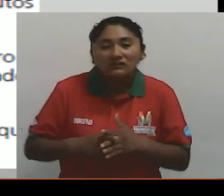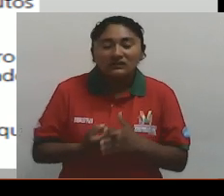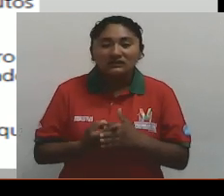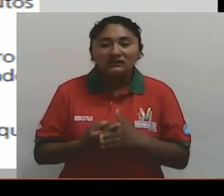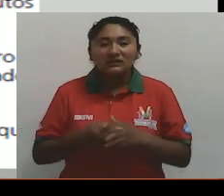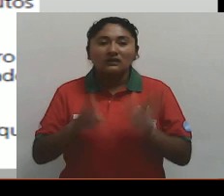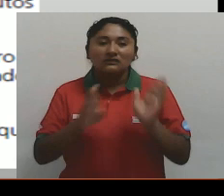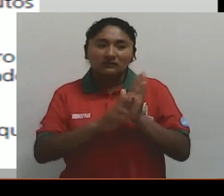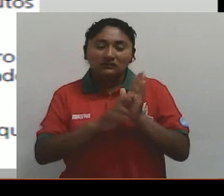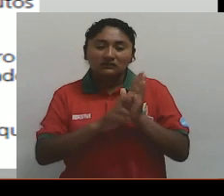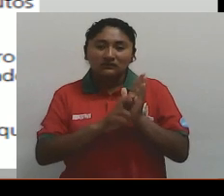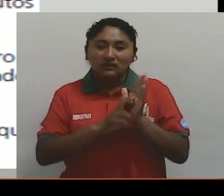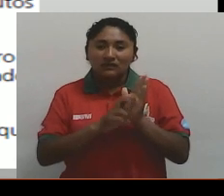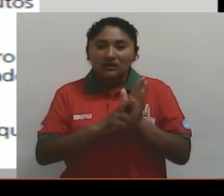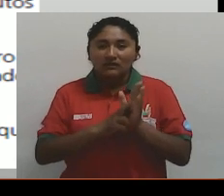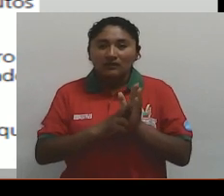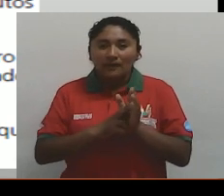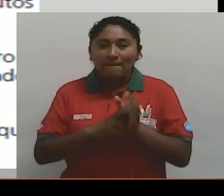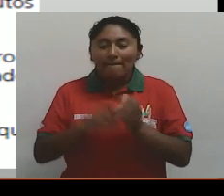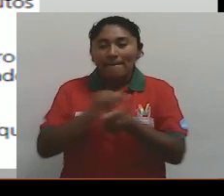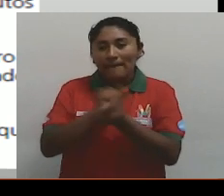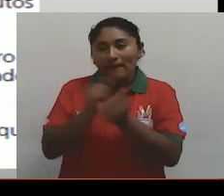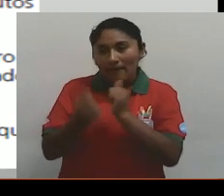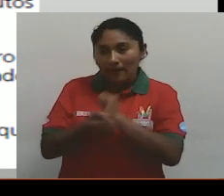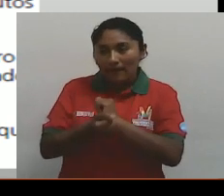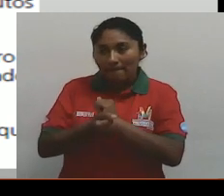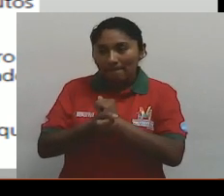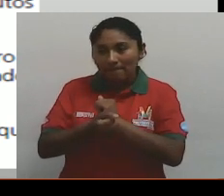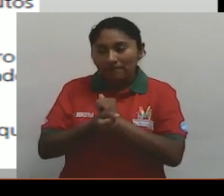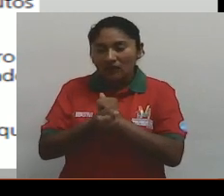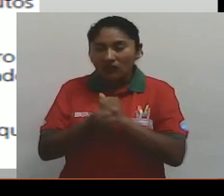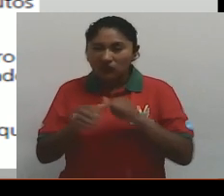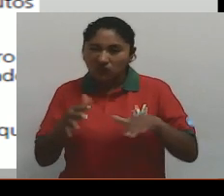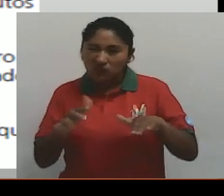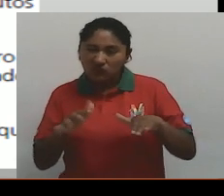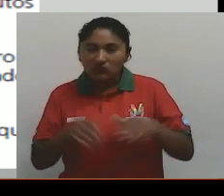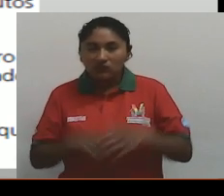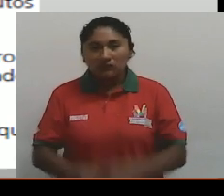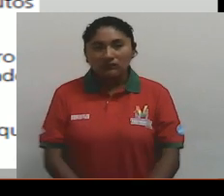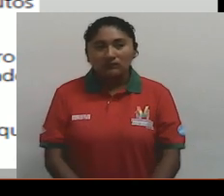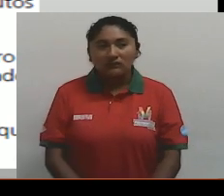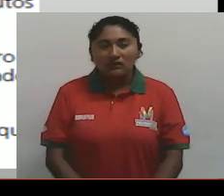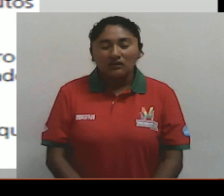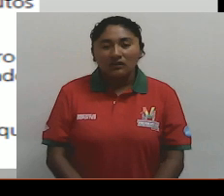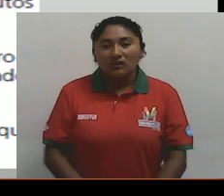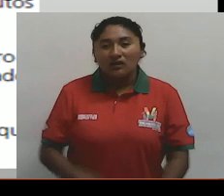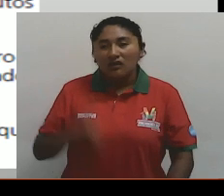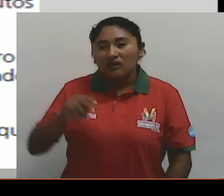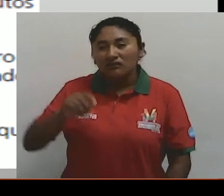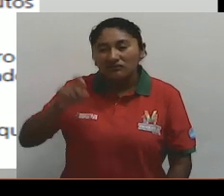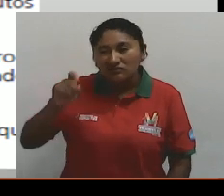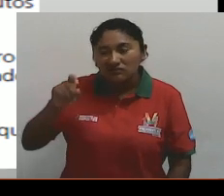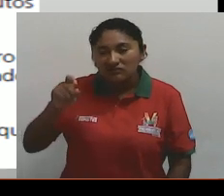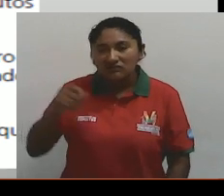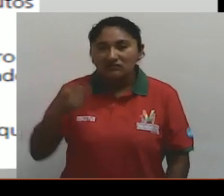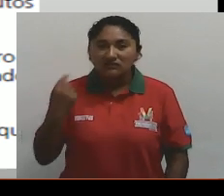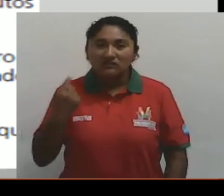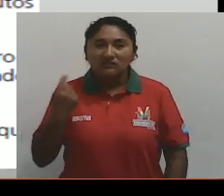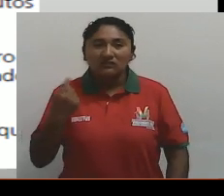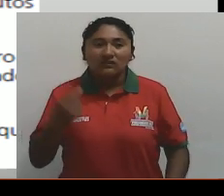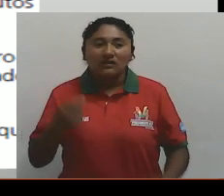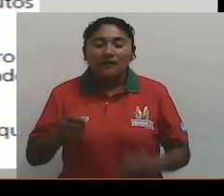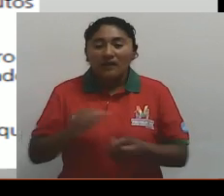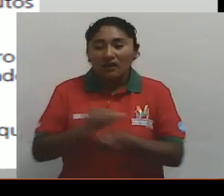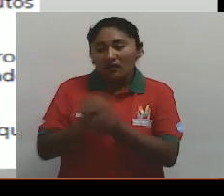Reglamentariamente, con una sustitución regular. No es necesario que salga el jugador entre el otro y se